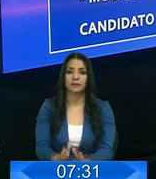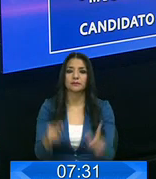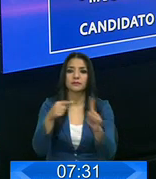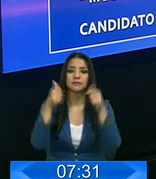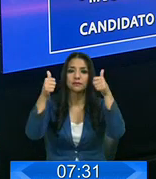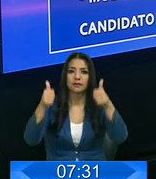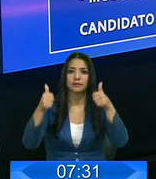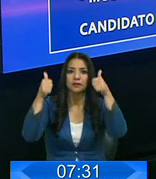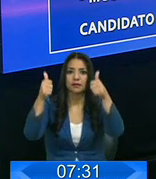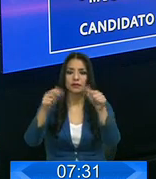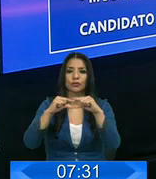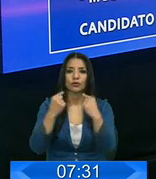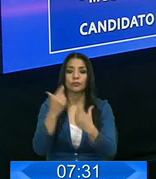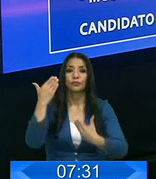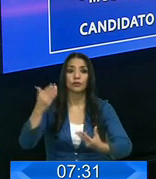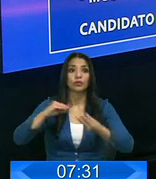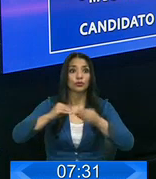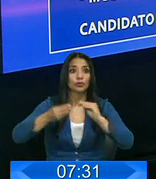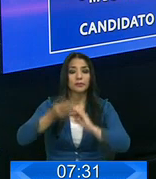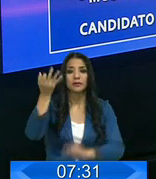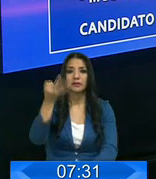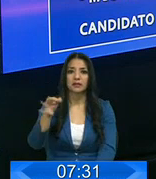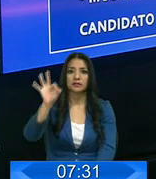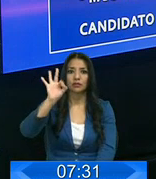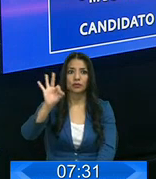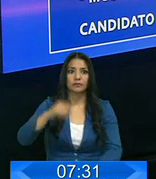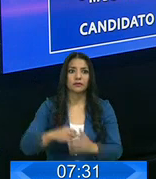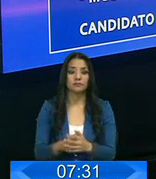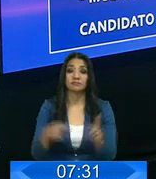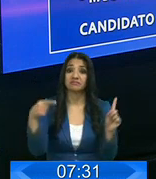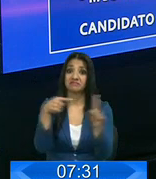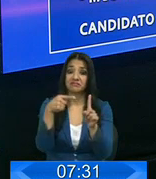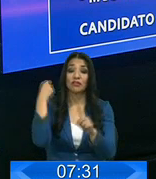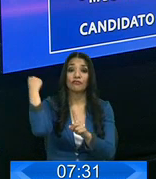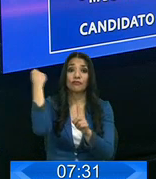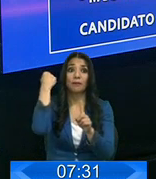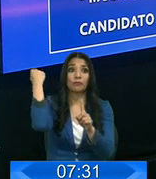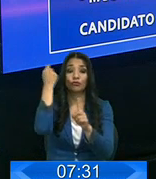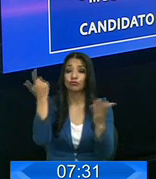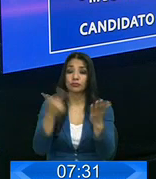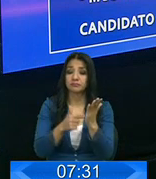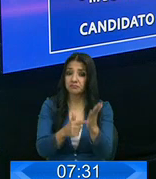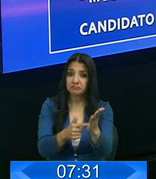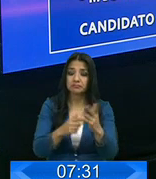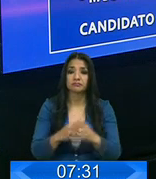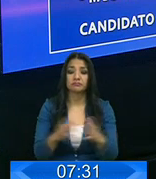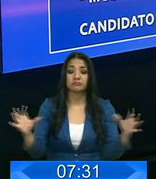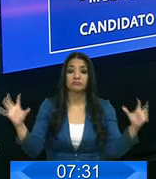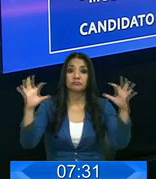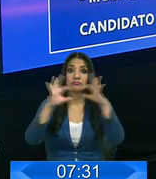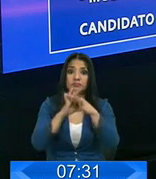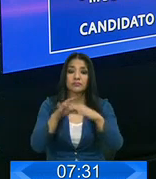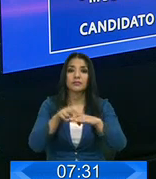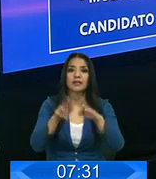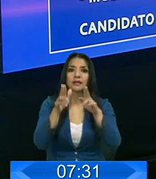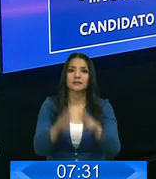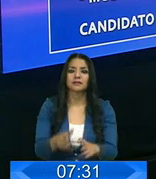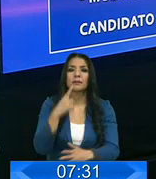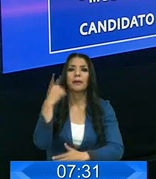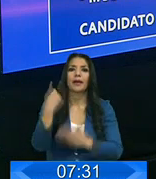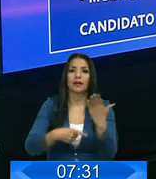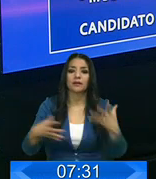Unión Ecuatoriana Listas 19. El popular Loro Homero que presenta aliarse con los taxistas para enfrentar